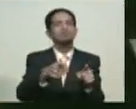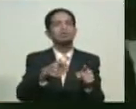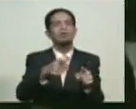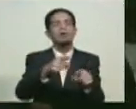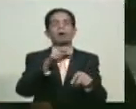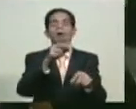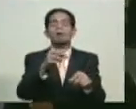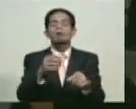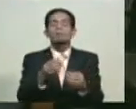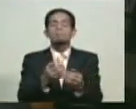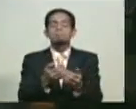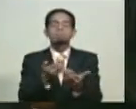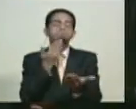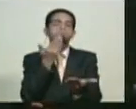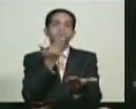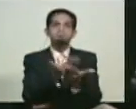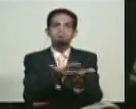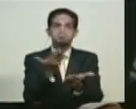periodo bolivariano,